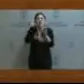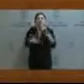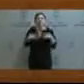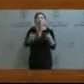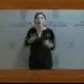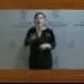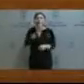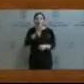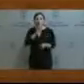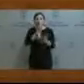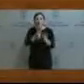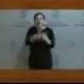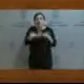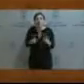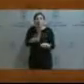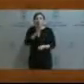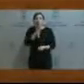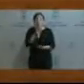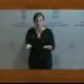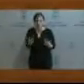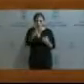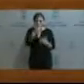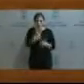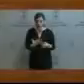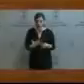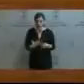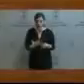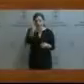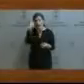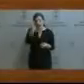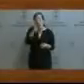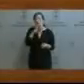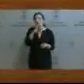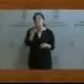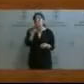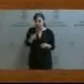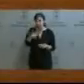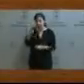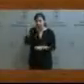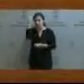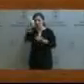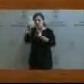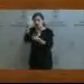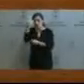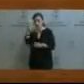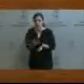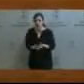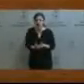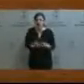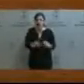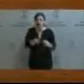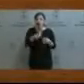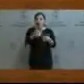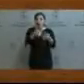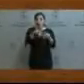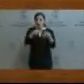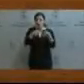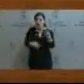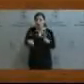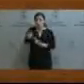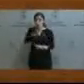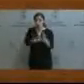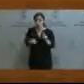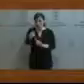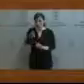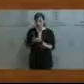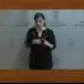está el plan de salud? Bien, ya lo sabemos dónde está. Reflexionando. Enumerados los problemas